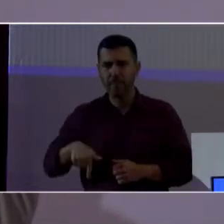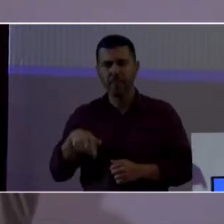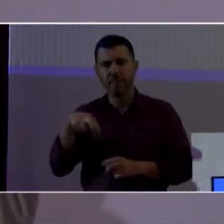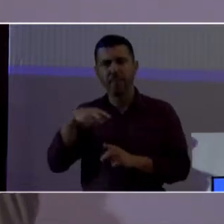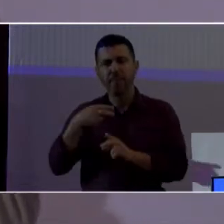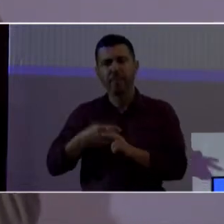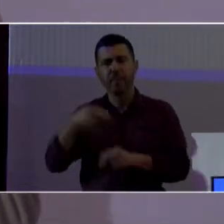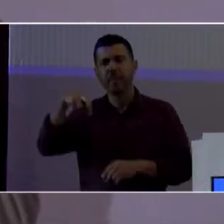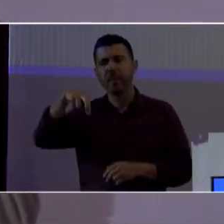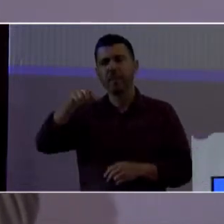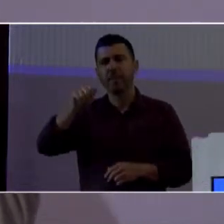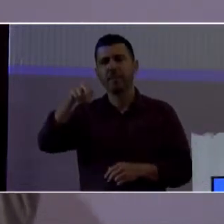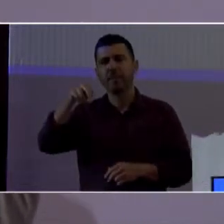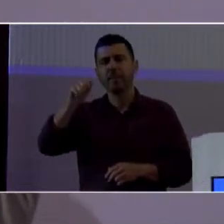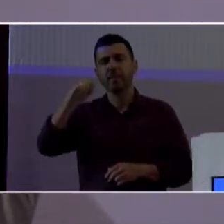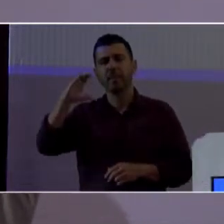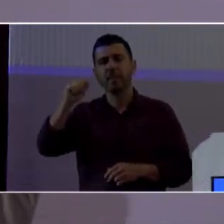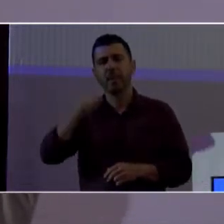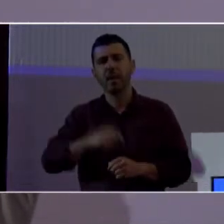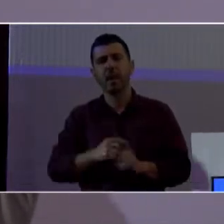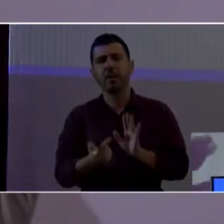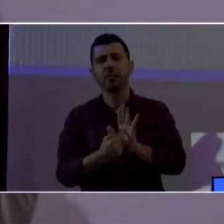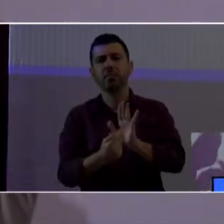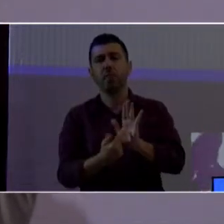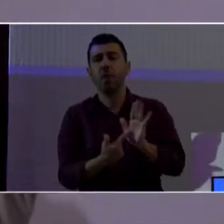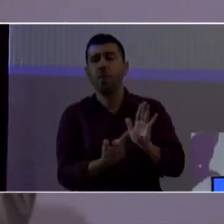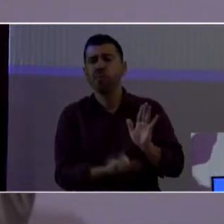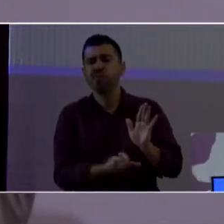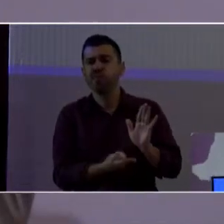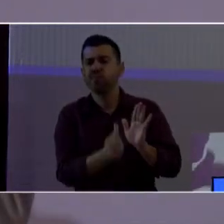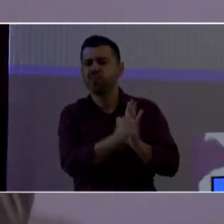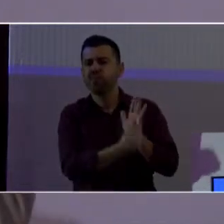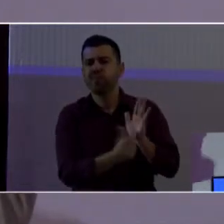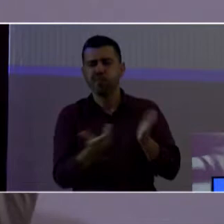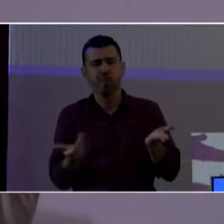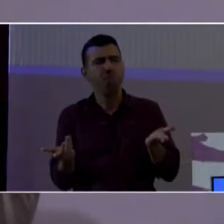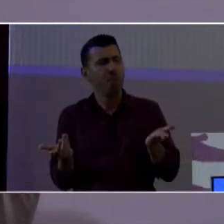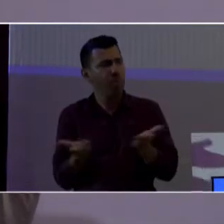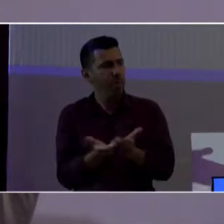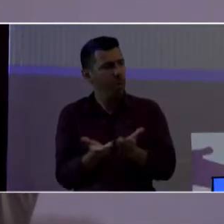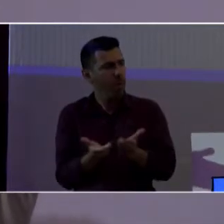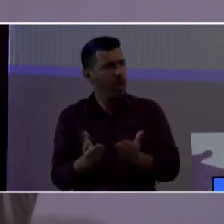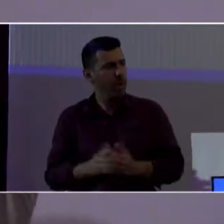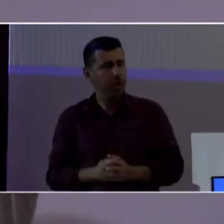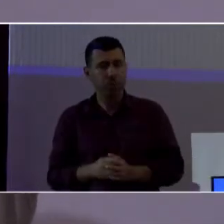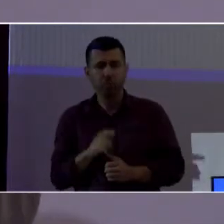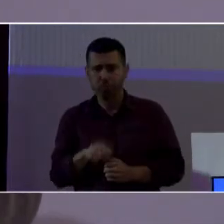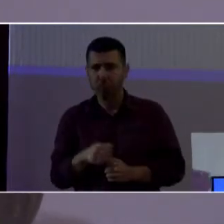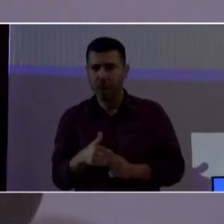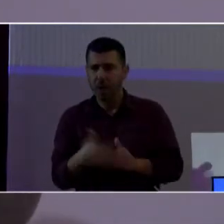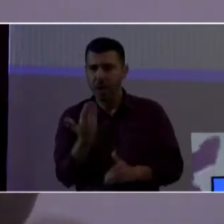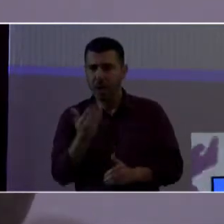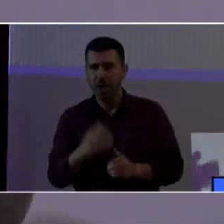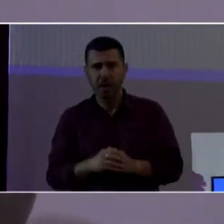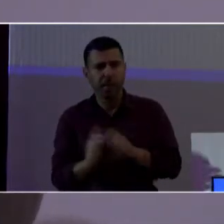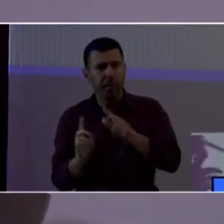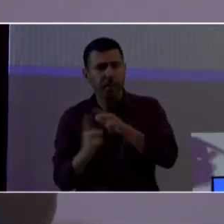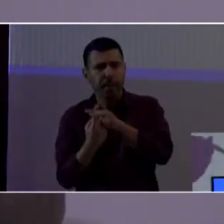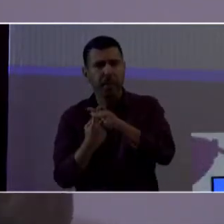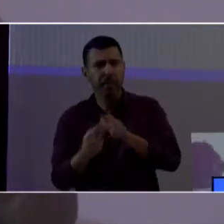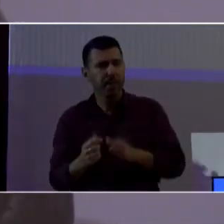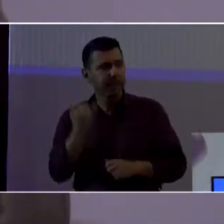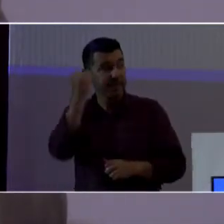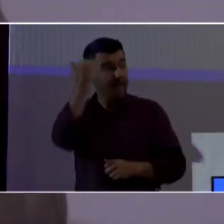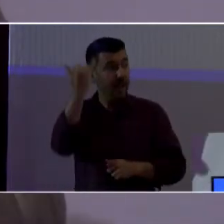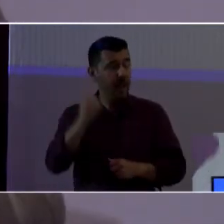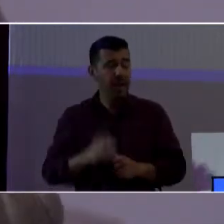modelo de educación y hagamos un prototipo. pensamos nosotros inicialmente